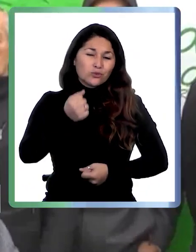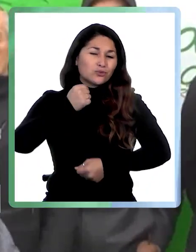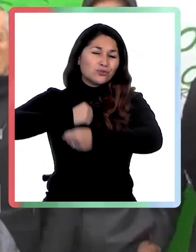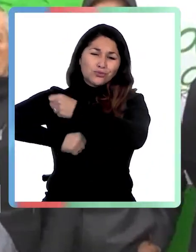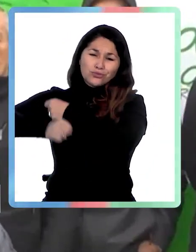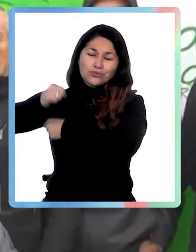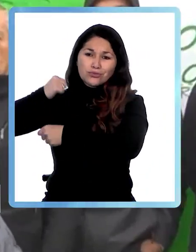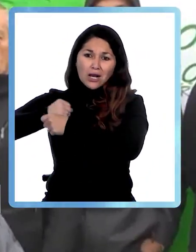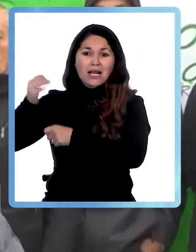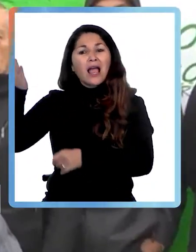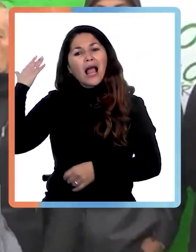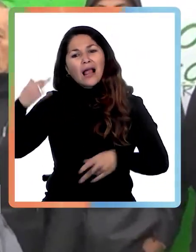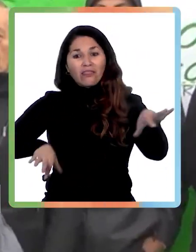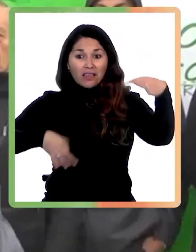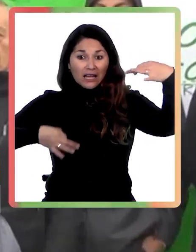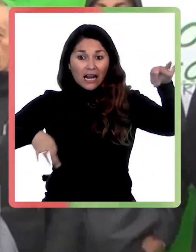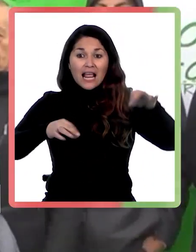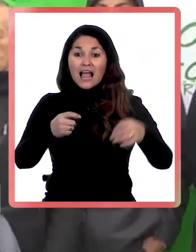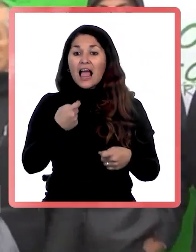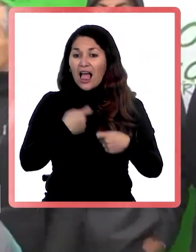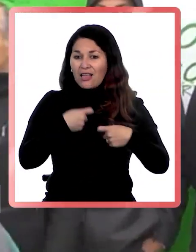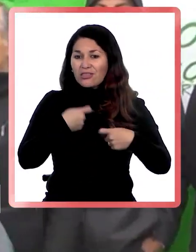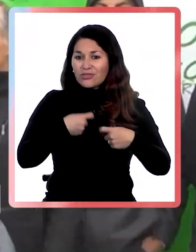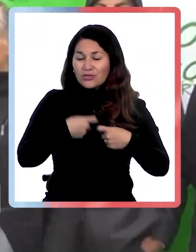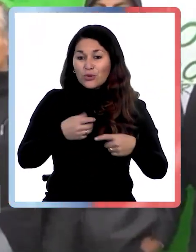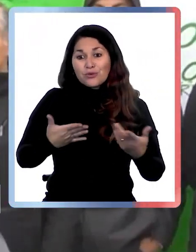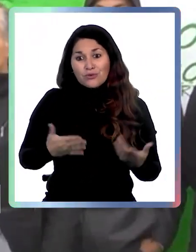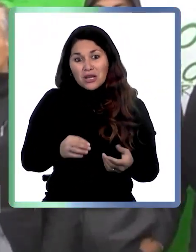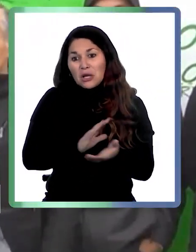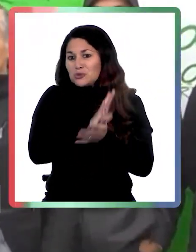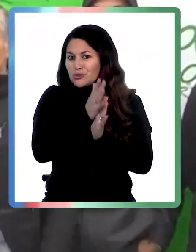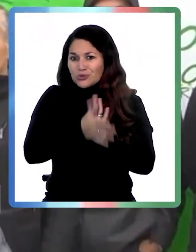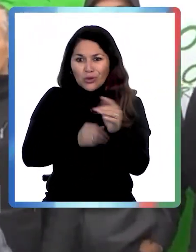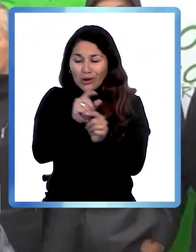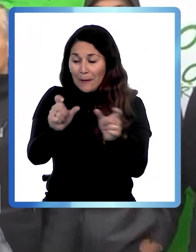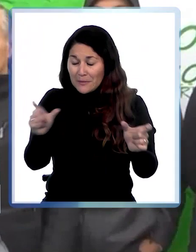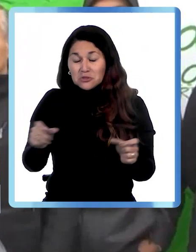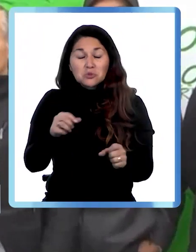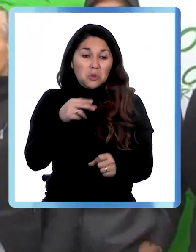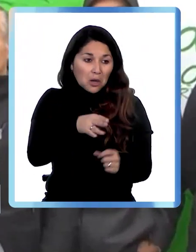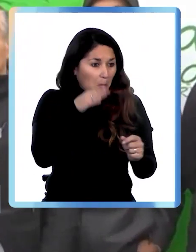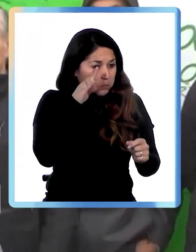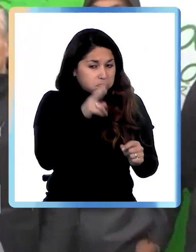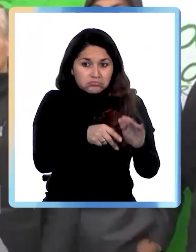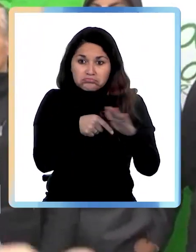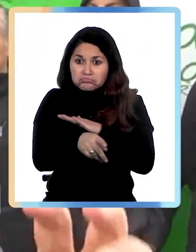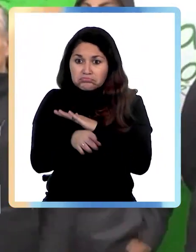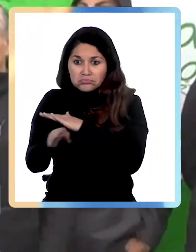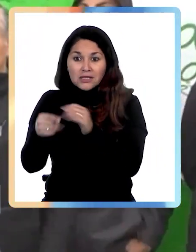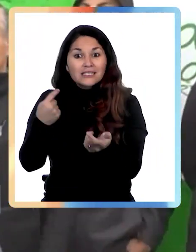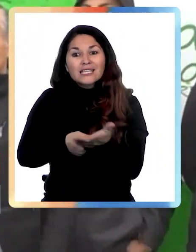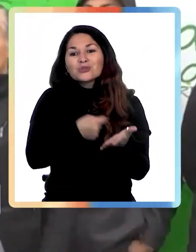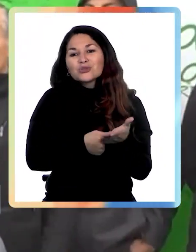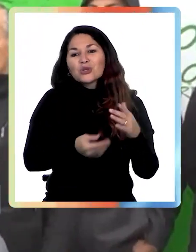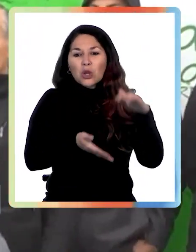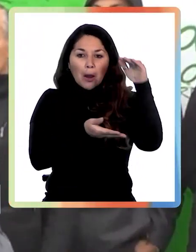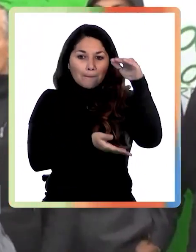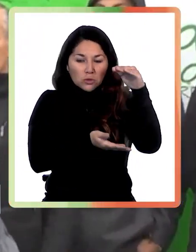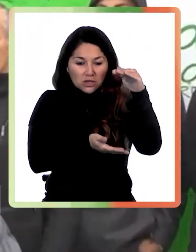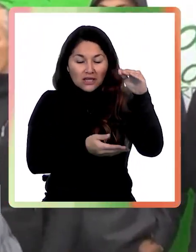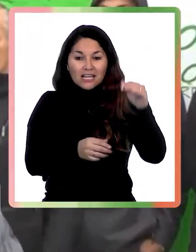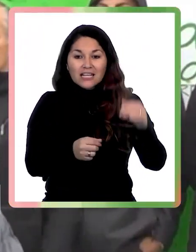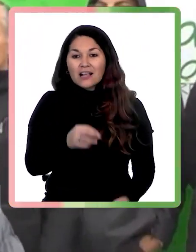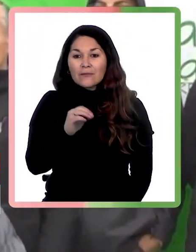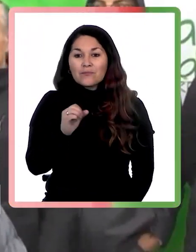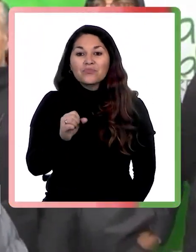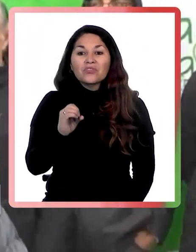hicimos por muchos años con los cartones lo seguimos haciendo con todo lo que sale de de nuestros propios clientes en en zona franca tenemos los puntos de reciclaje de botella